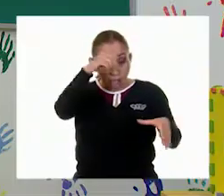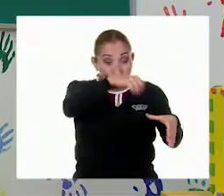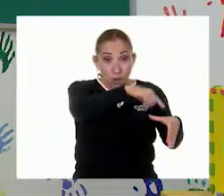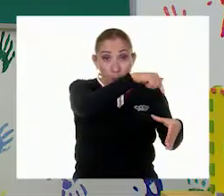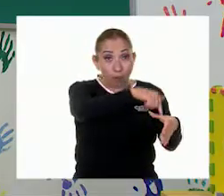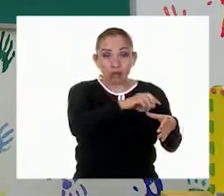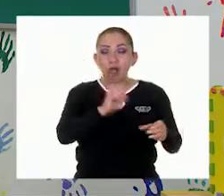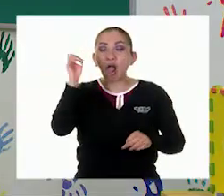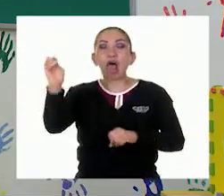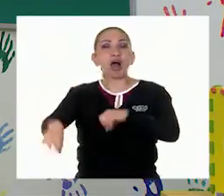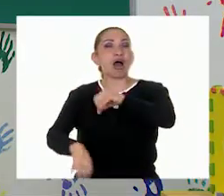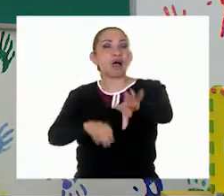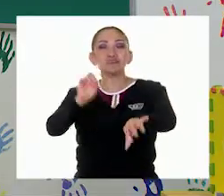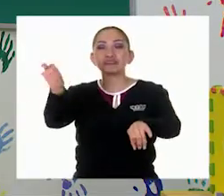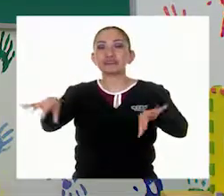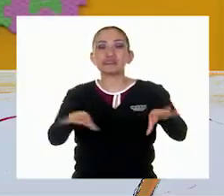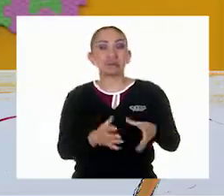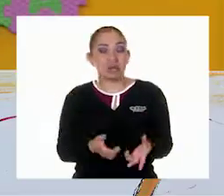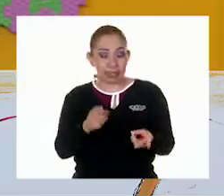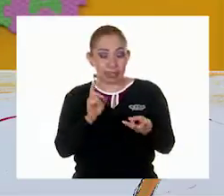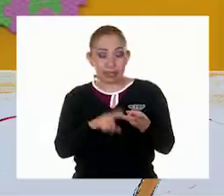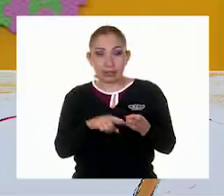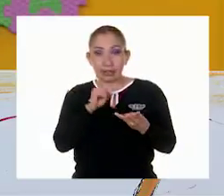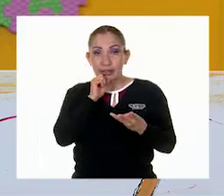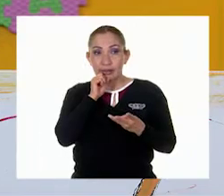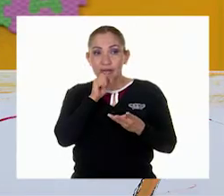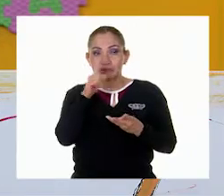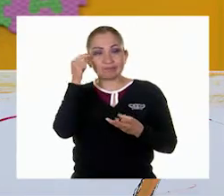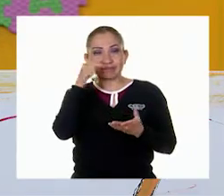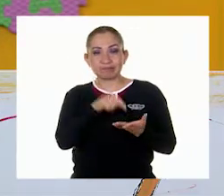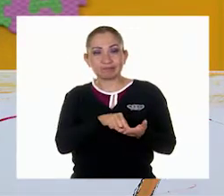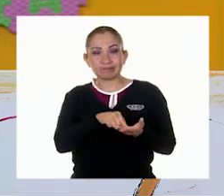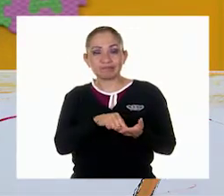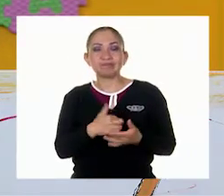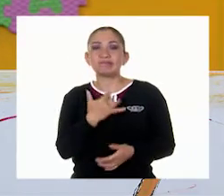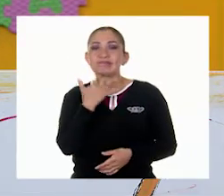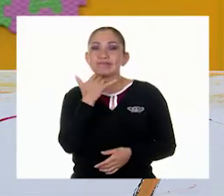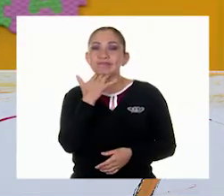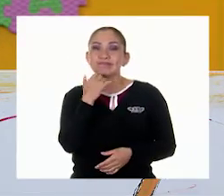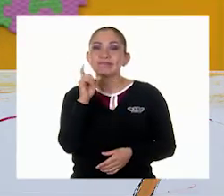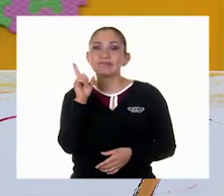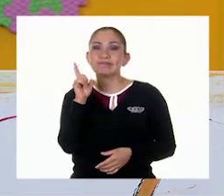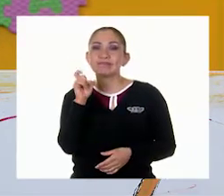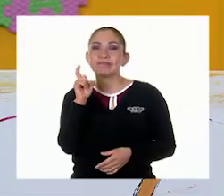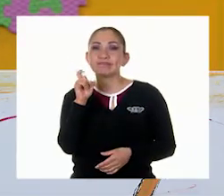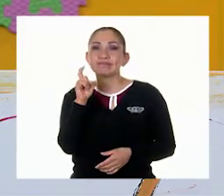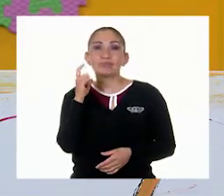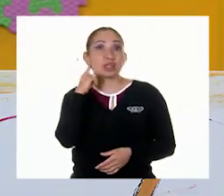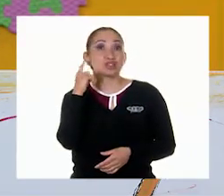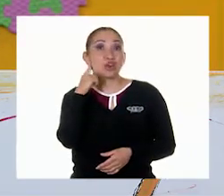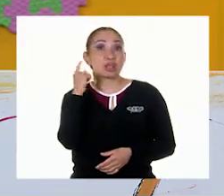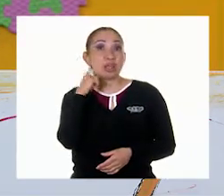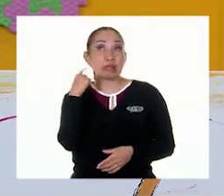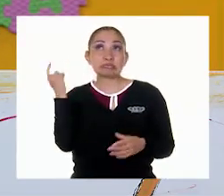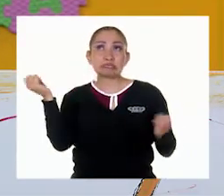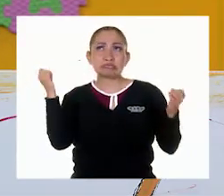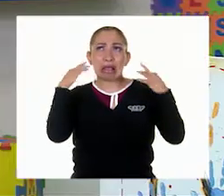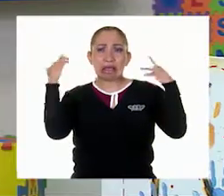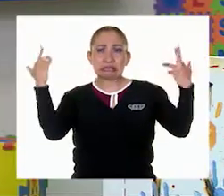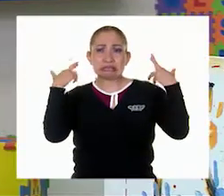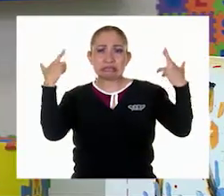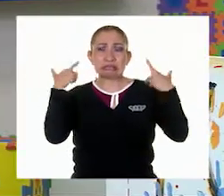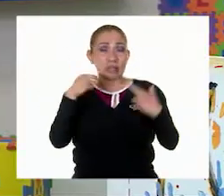en el lugar correcto. Y también, ¿qué creen? La contaminación acústica. Ah, ok.